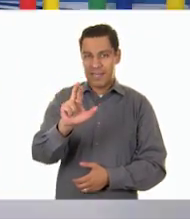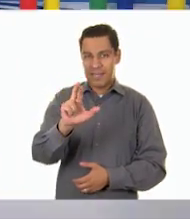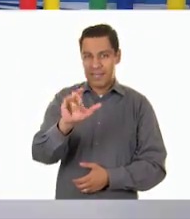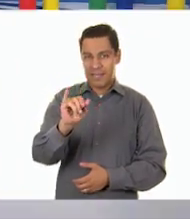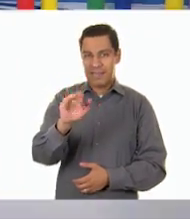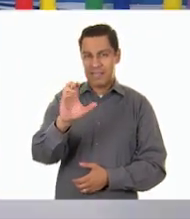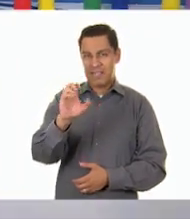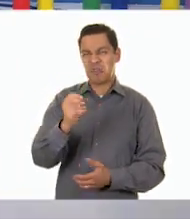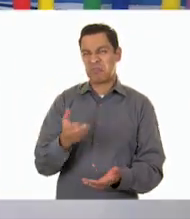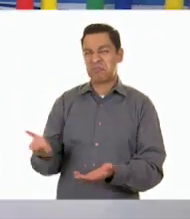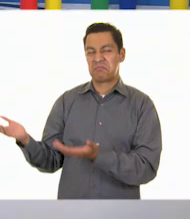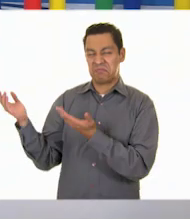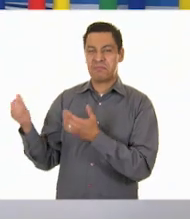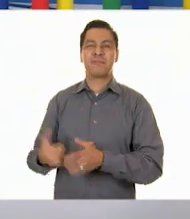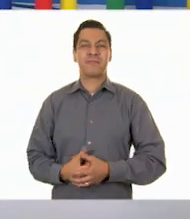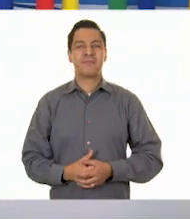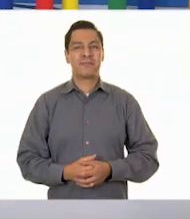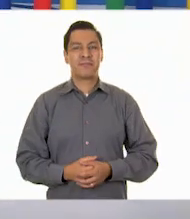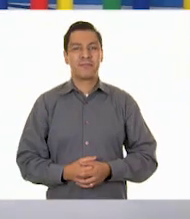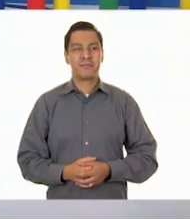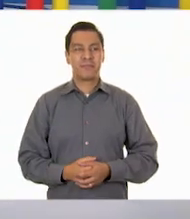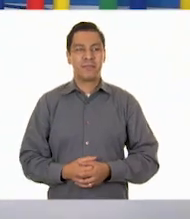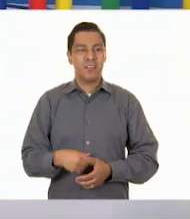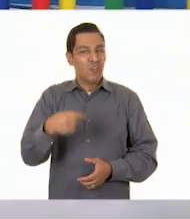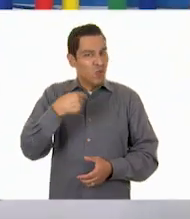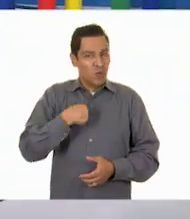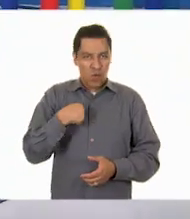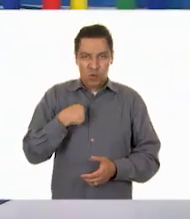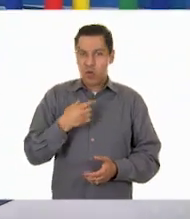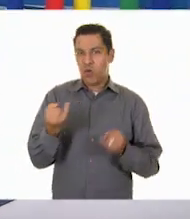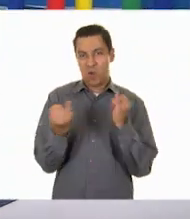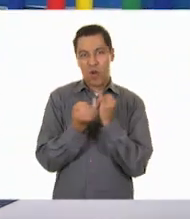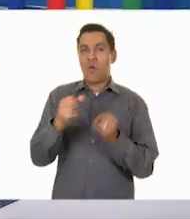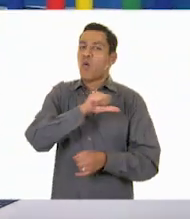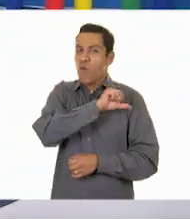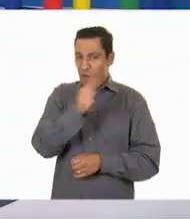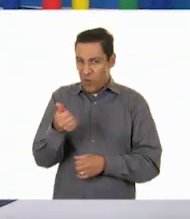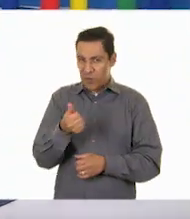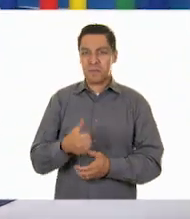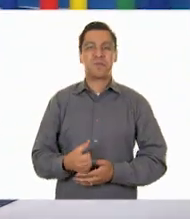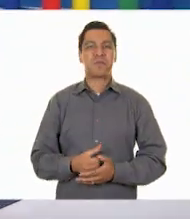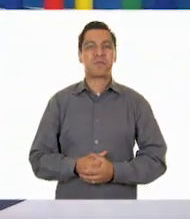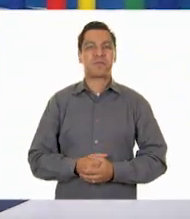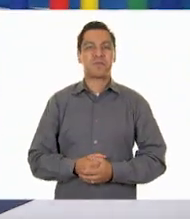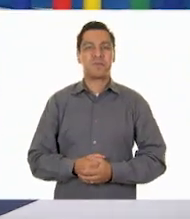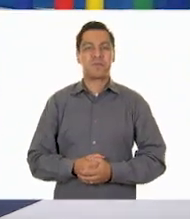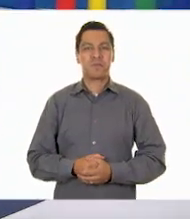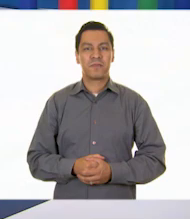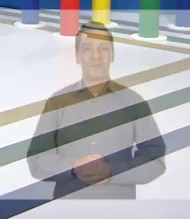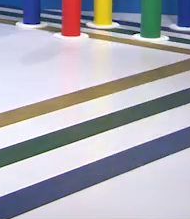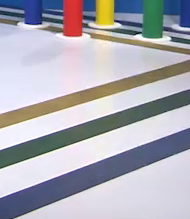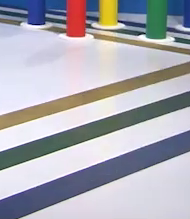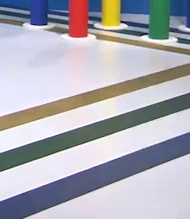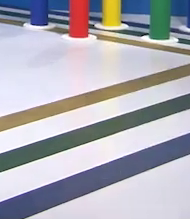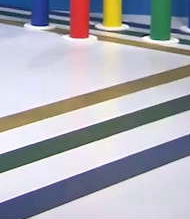muy bien yo voy a hacer uno rapidísimo federico super rapidísimo